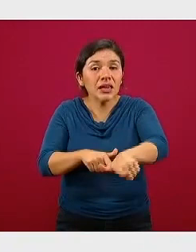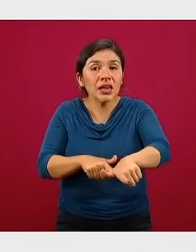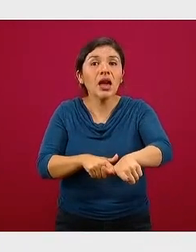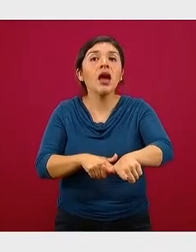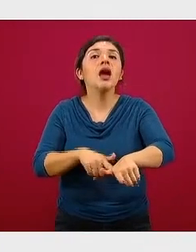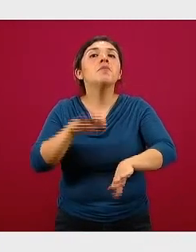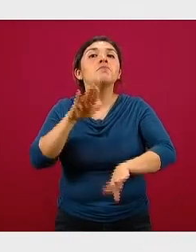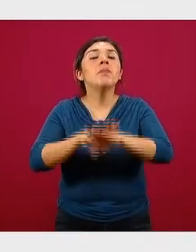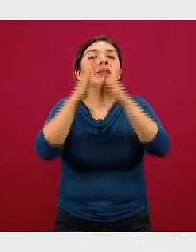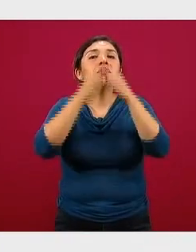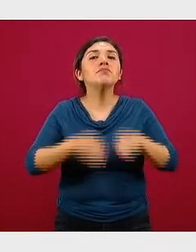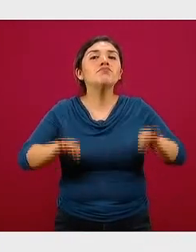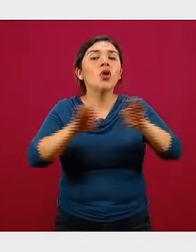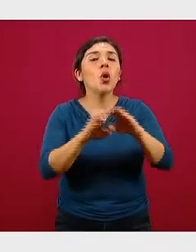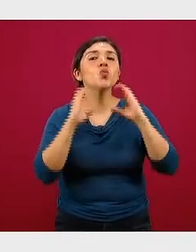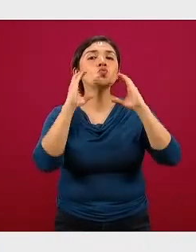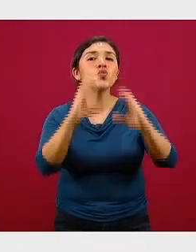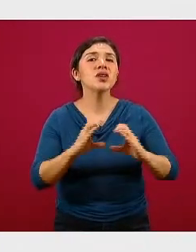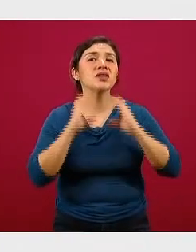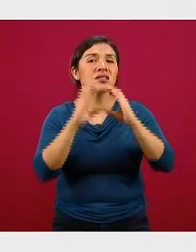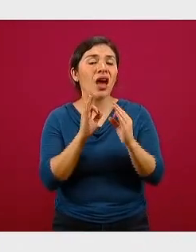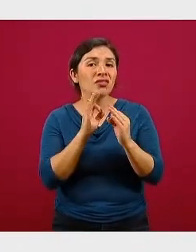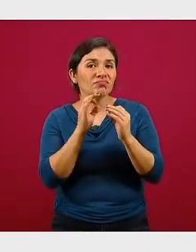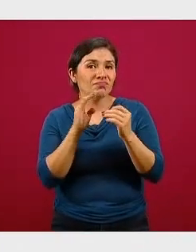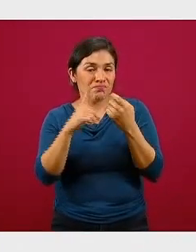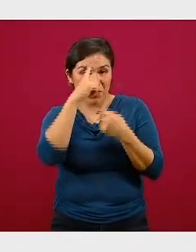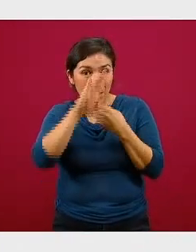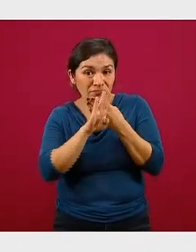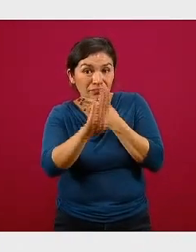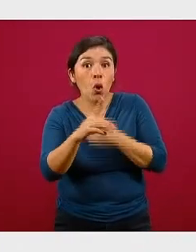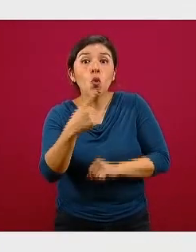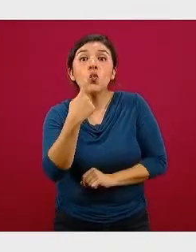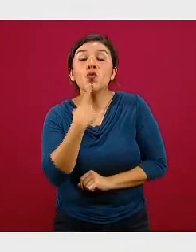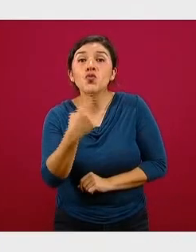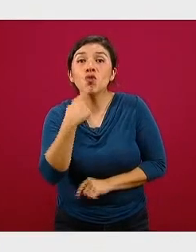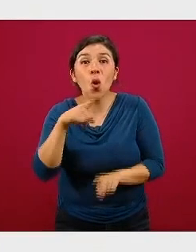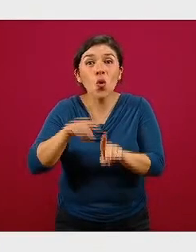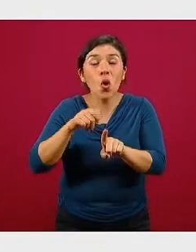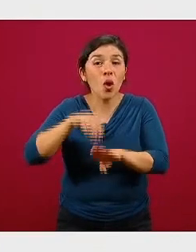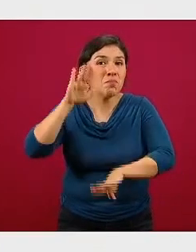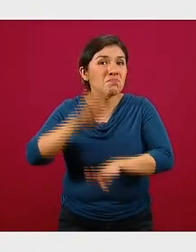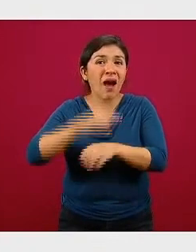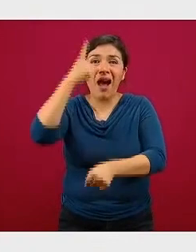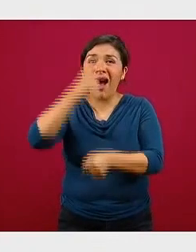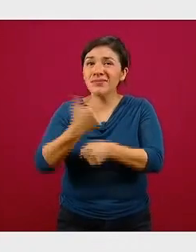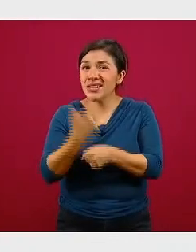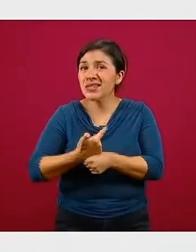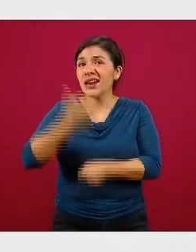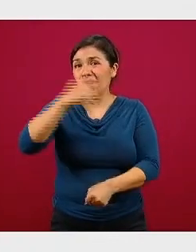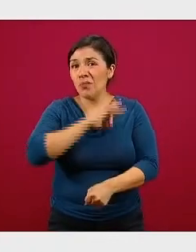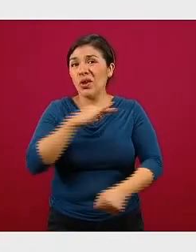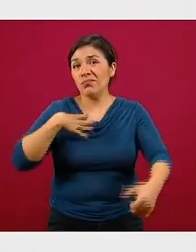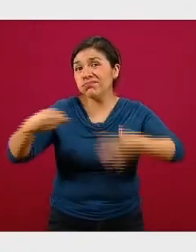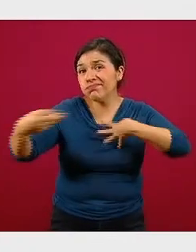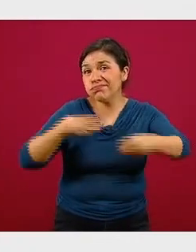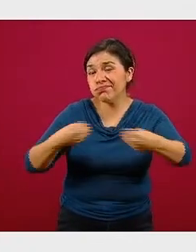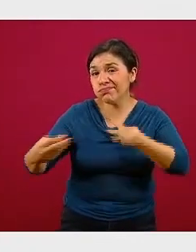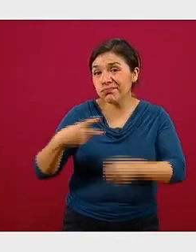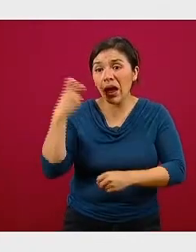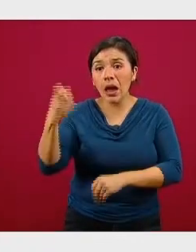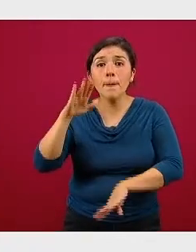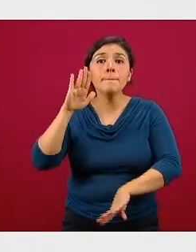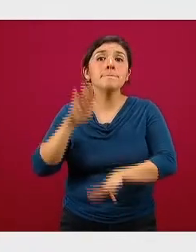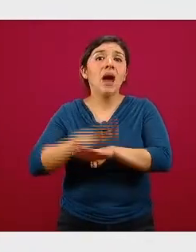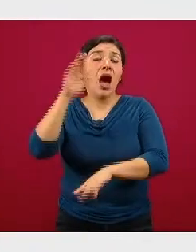el principio de máxima precaución, en donde el nivel rojo, que es el máximo nivel de riesgo epidémico para COVID, es el que